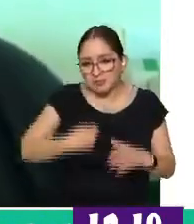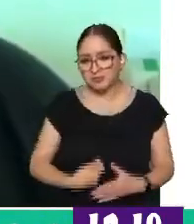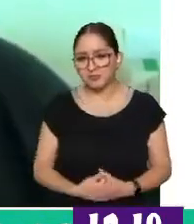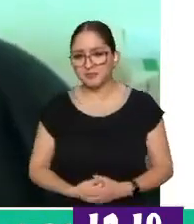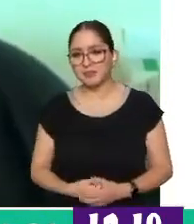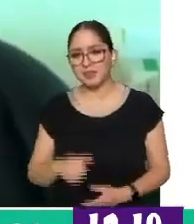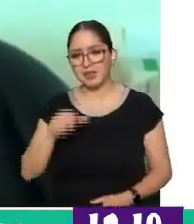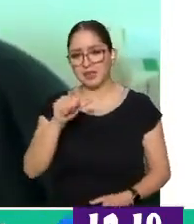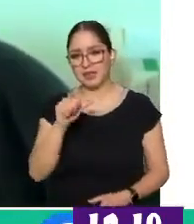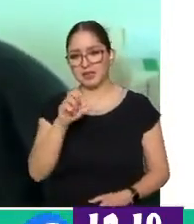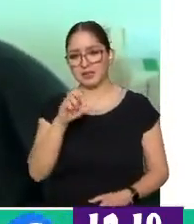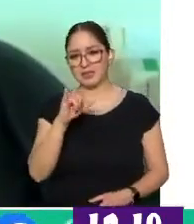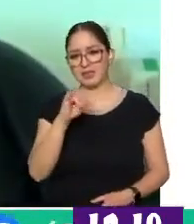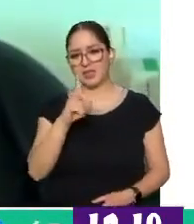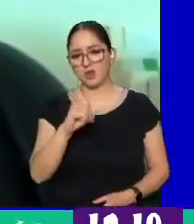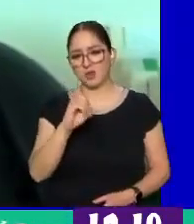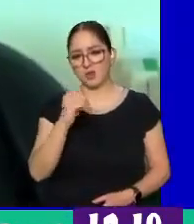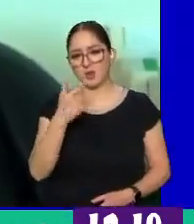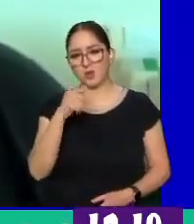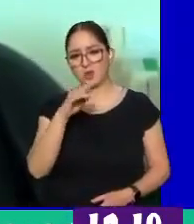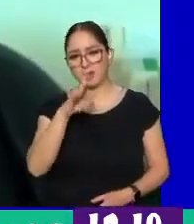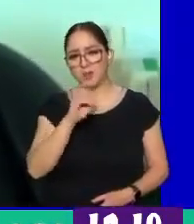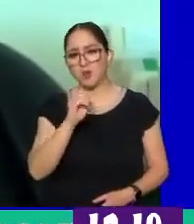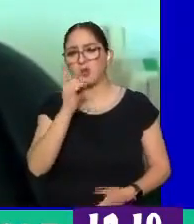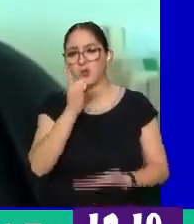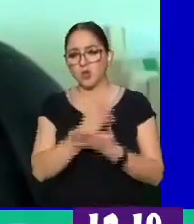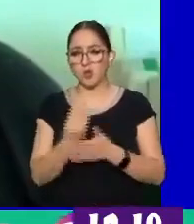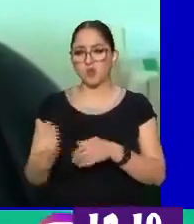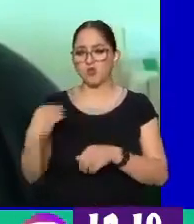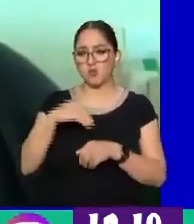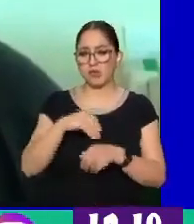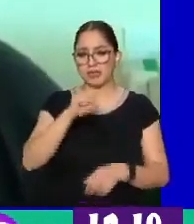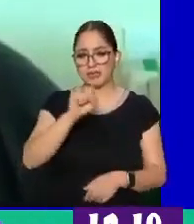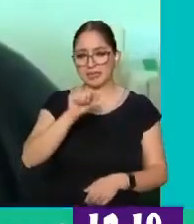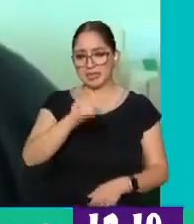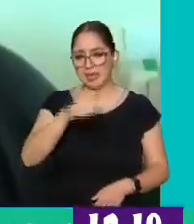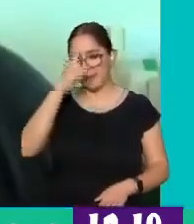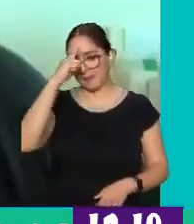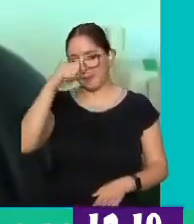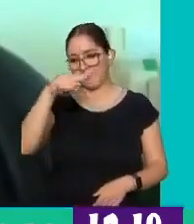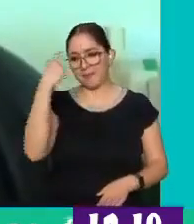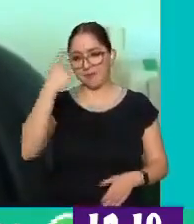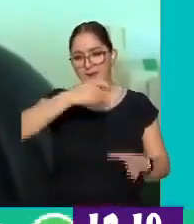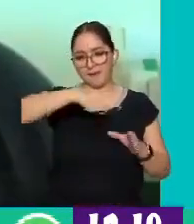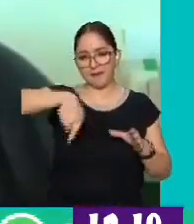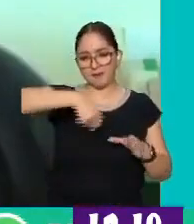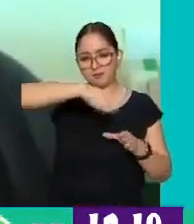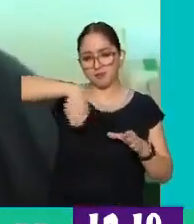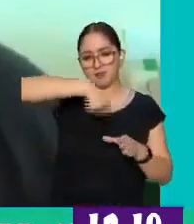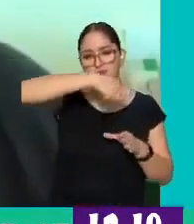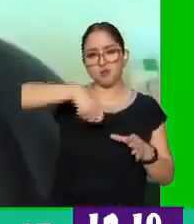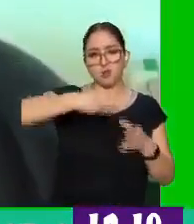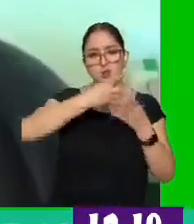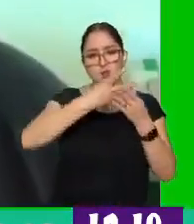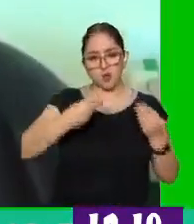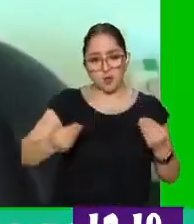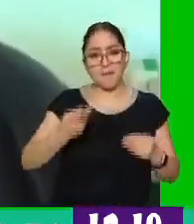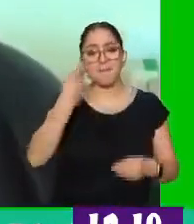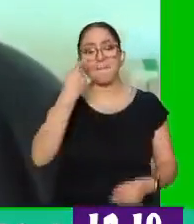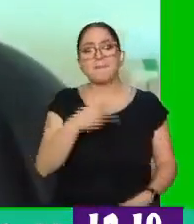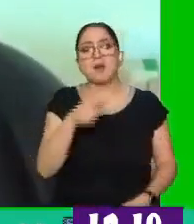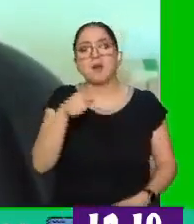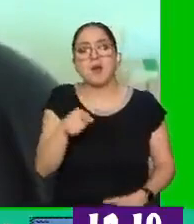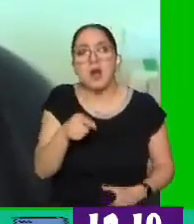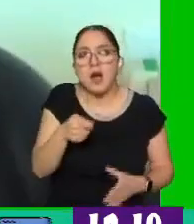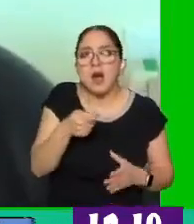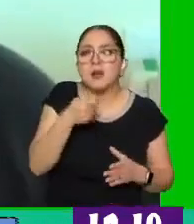El ácido glutámico y el glutamato monosódico es el mismo, nomás le ponen el sodio para que sea más fácil de disolver y para que puedan tenderlo así en... Pero es ese sabor, ¿verdad, Rafita?